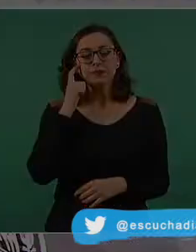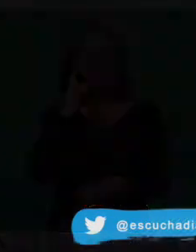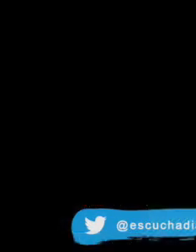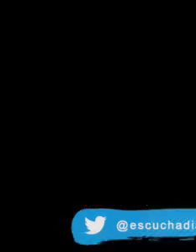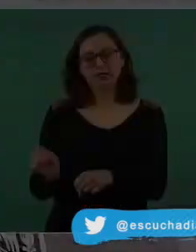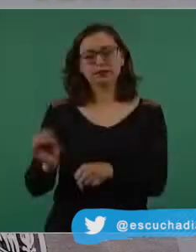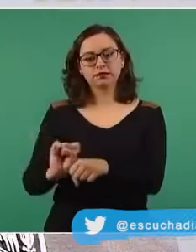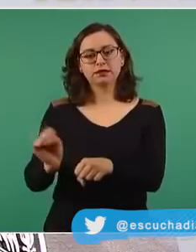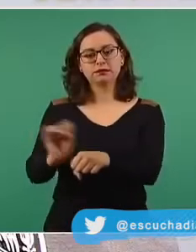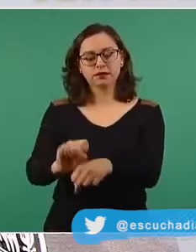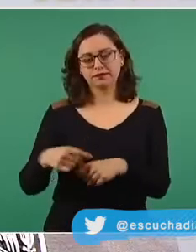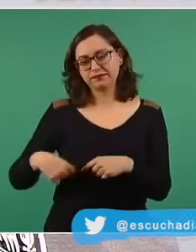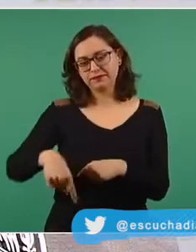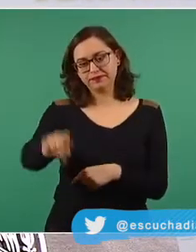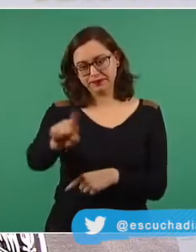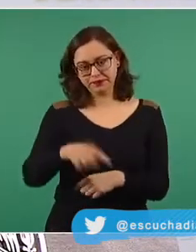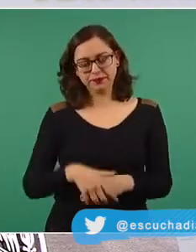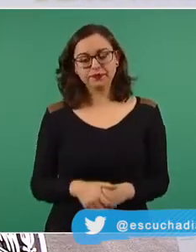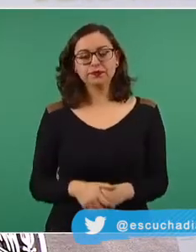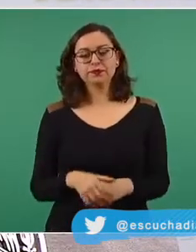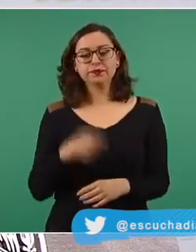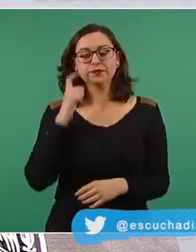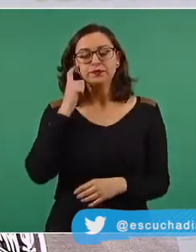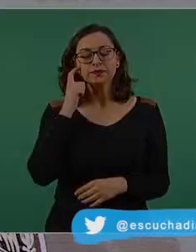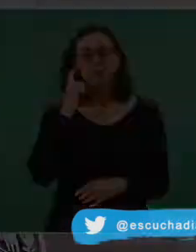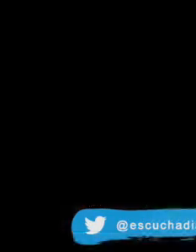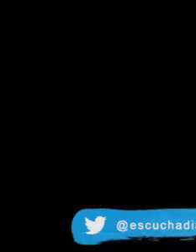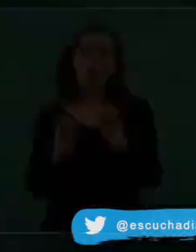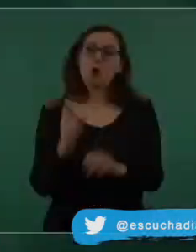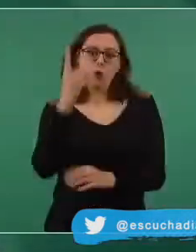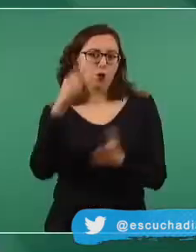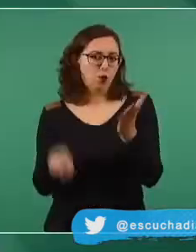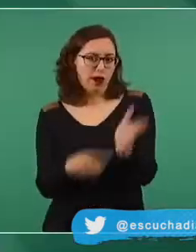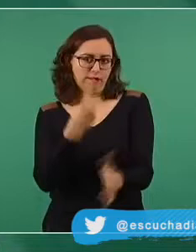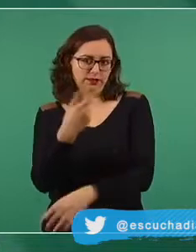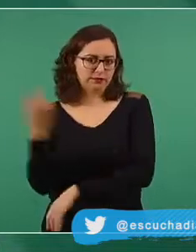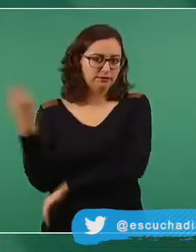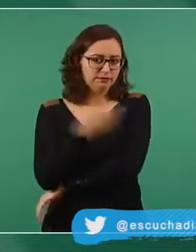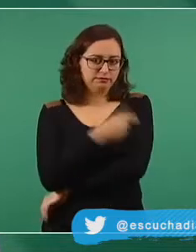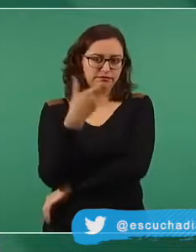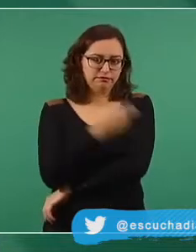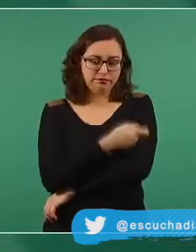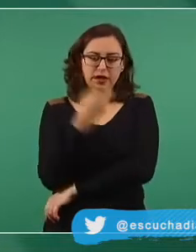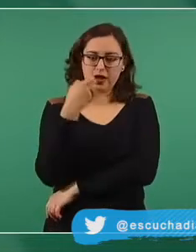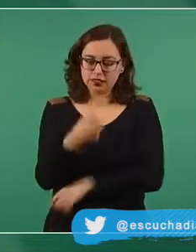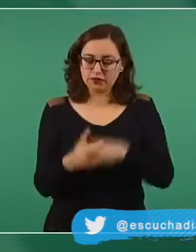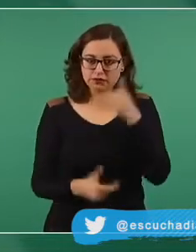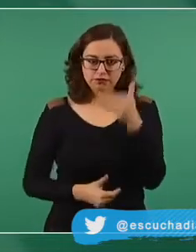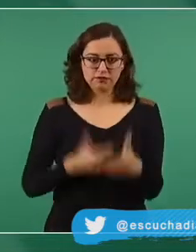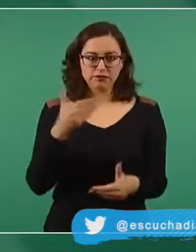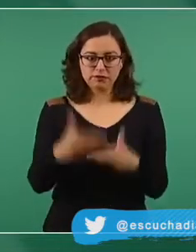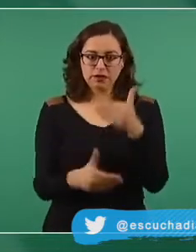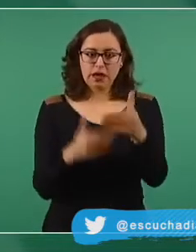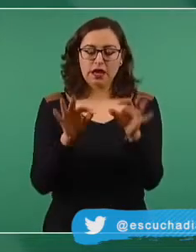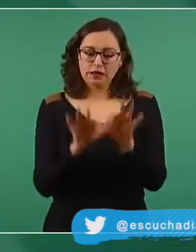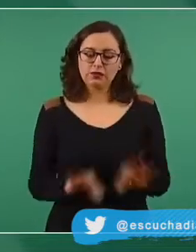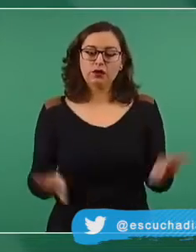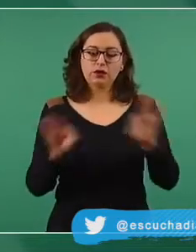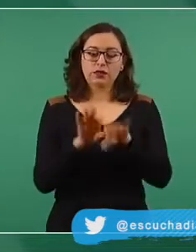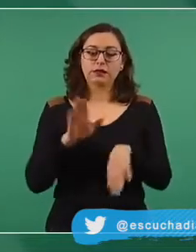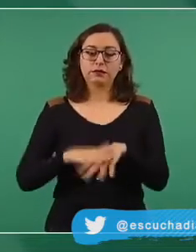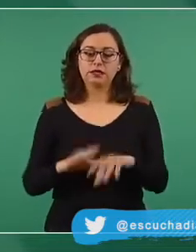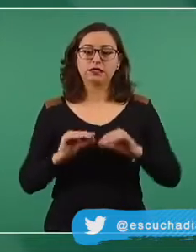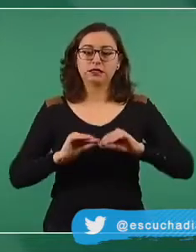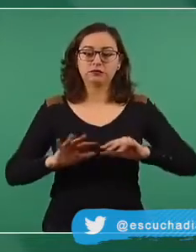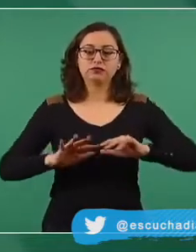esta farmacéutica a nuestro país para continuar con el plan de vacunación. La Secretaría de Salud informa que del 23 de diciembre